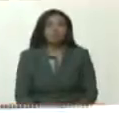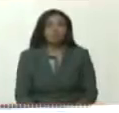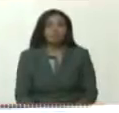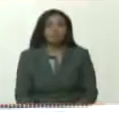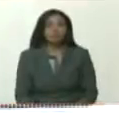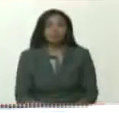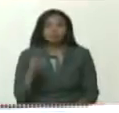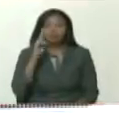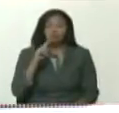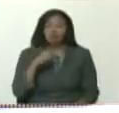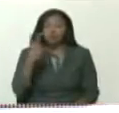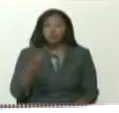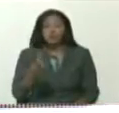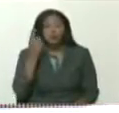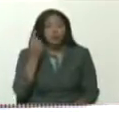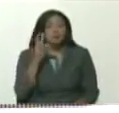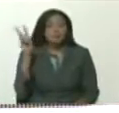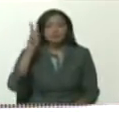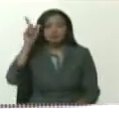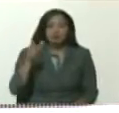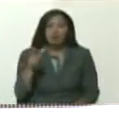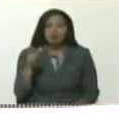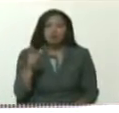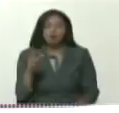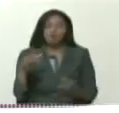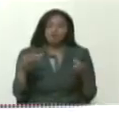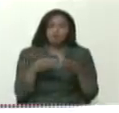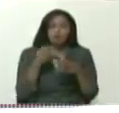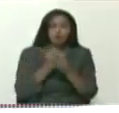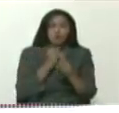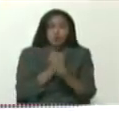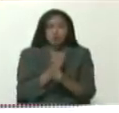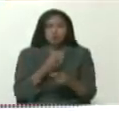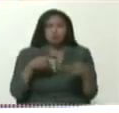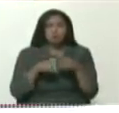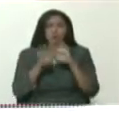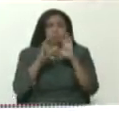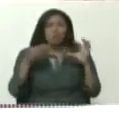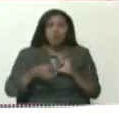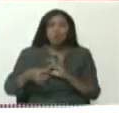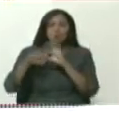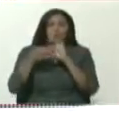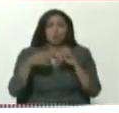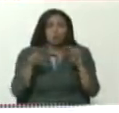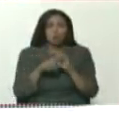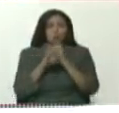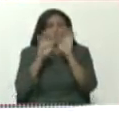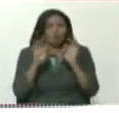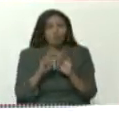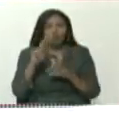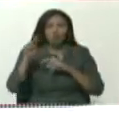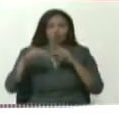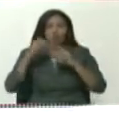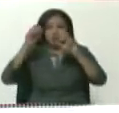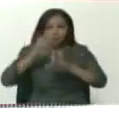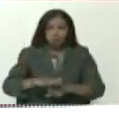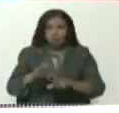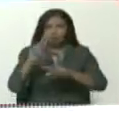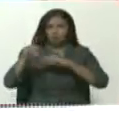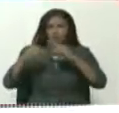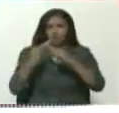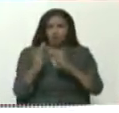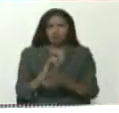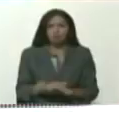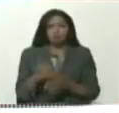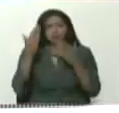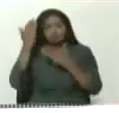Ahí está la voz de la mujer venezolana y de la clase obrera. La clase obrera unida jamás será vencida. Mi saludo a